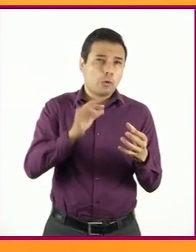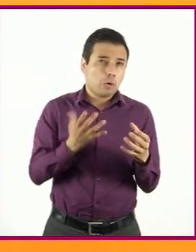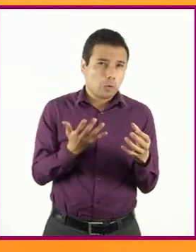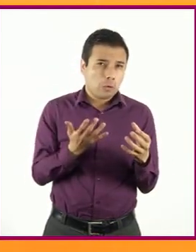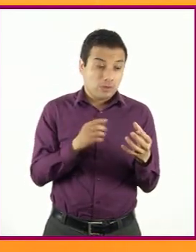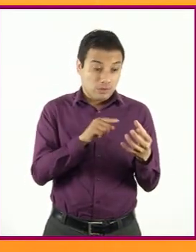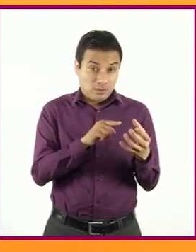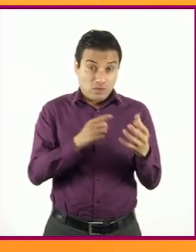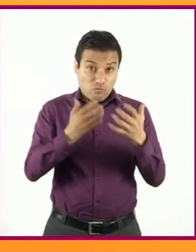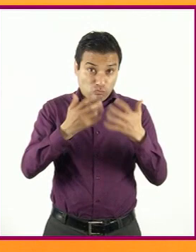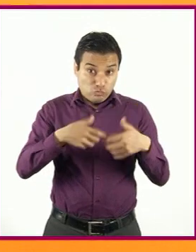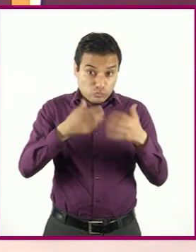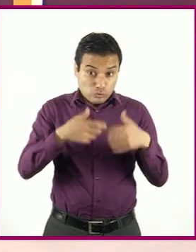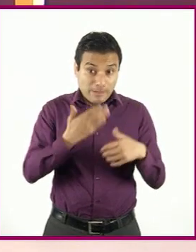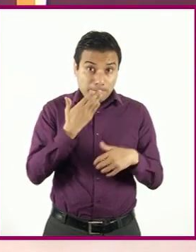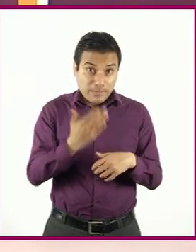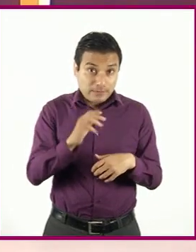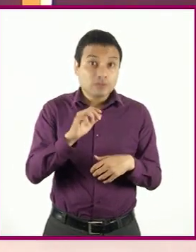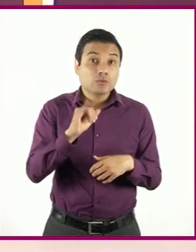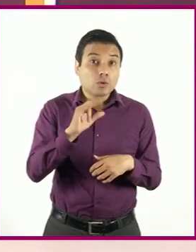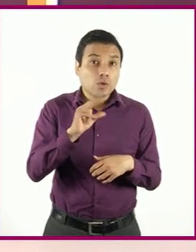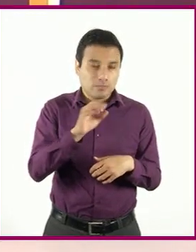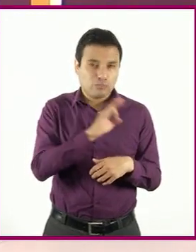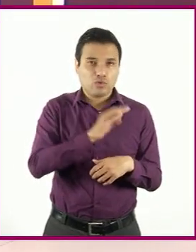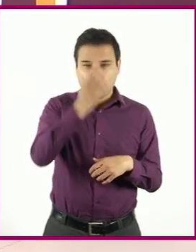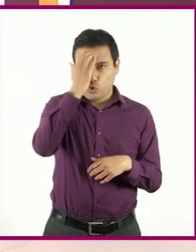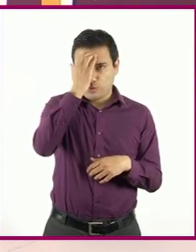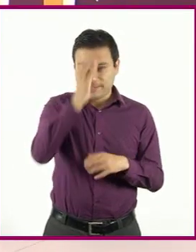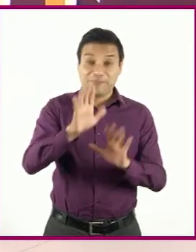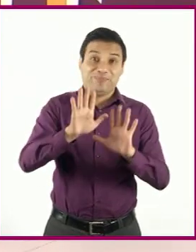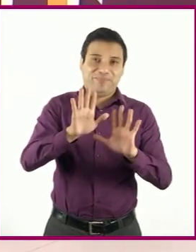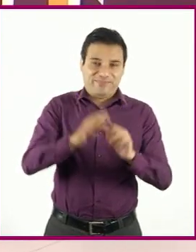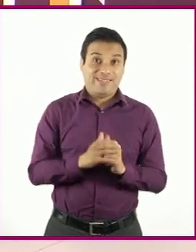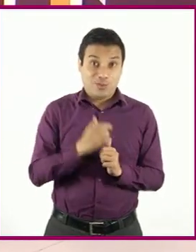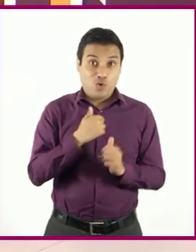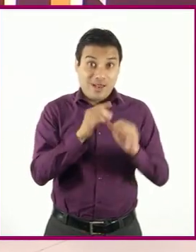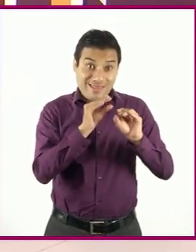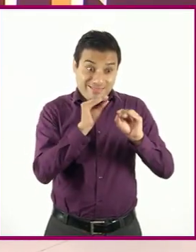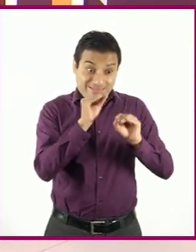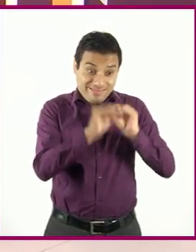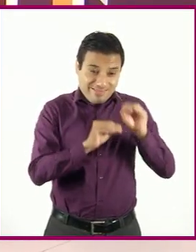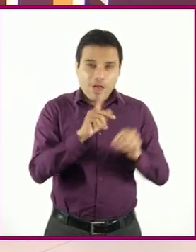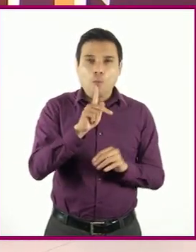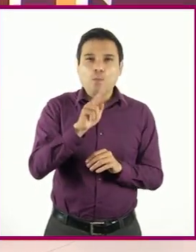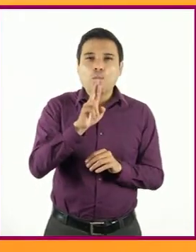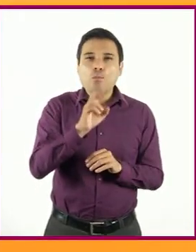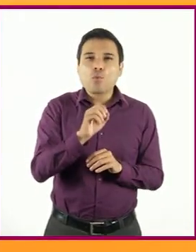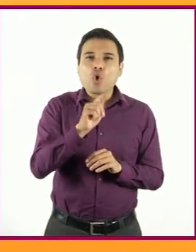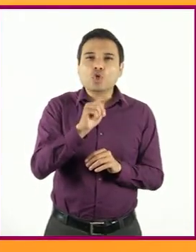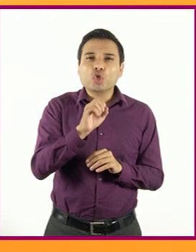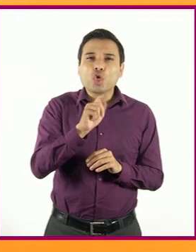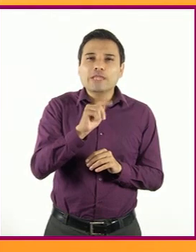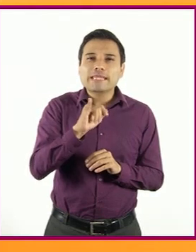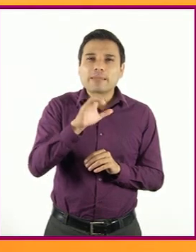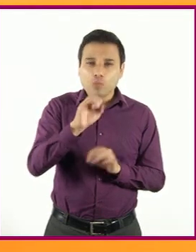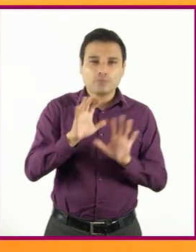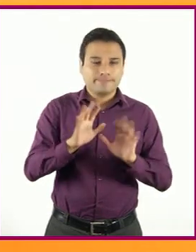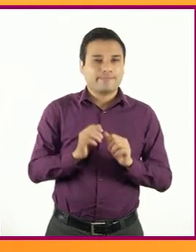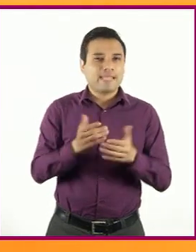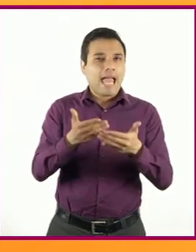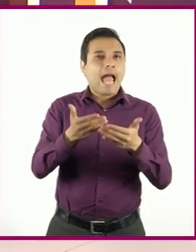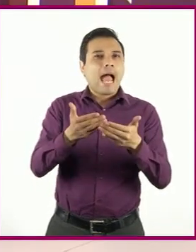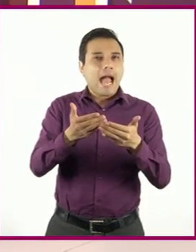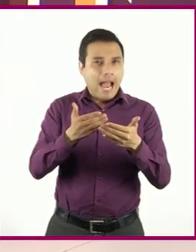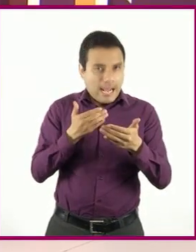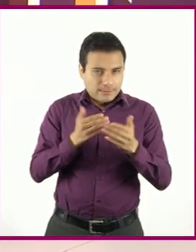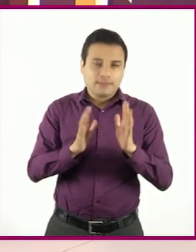su funcionamiento general. Pero antes de hacer este prototipo del dispensador, de seguro realizaste varias propuestas a